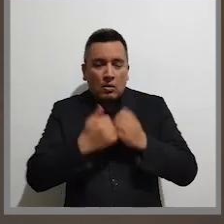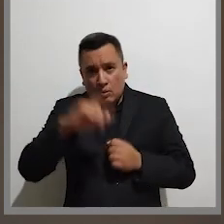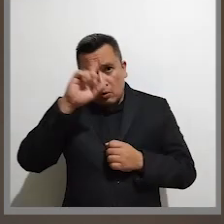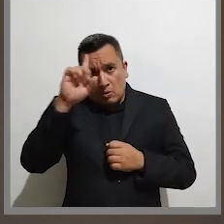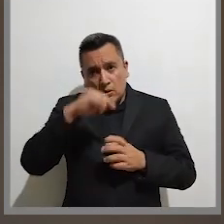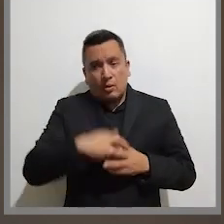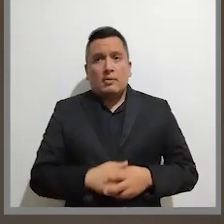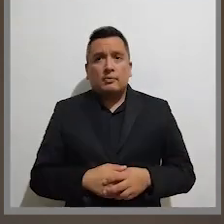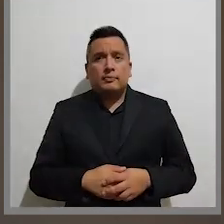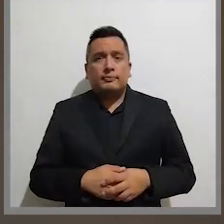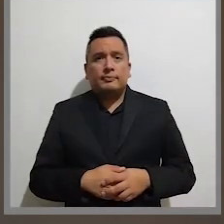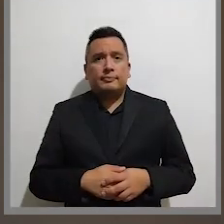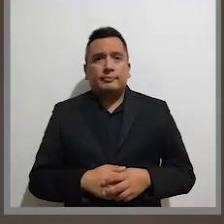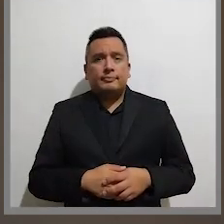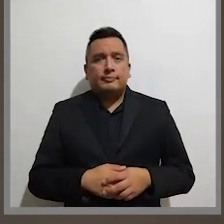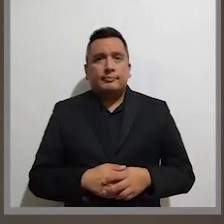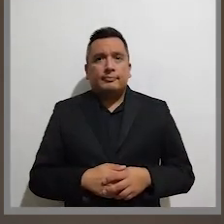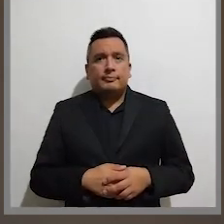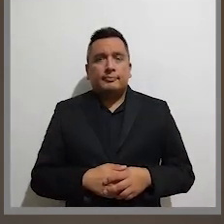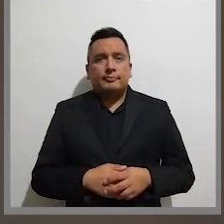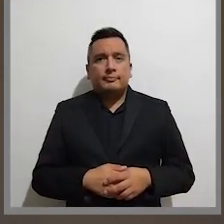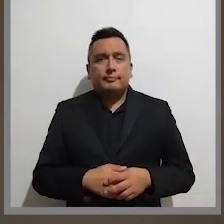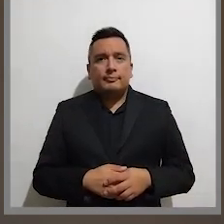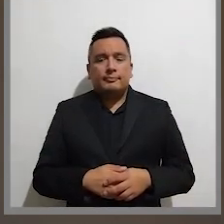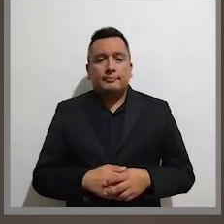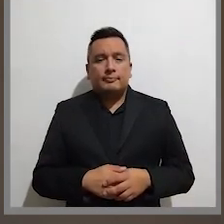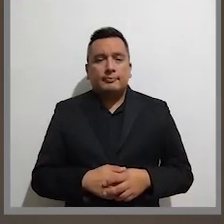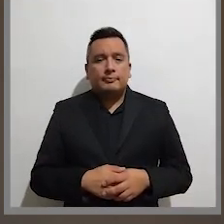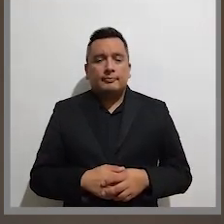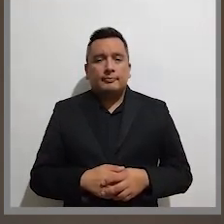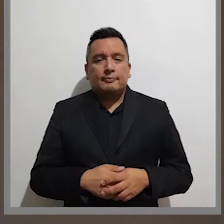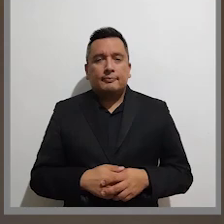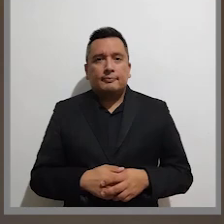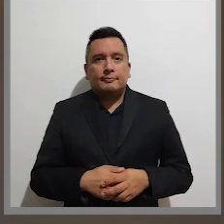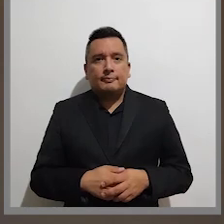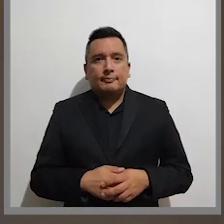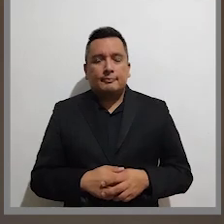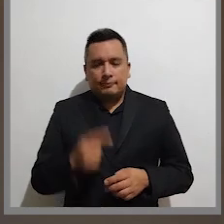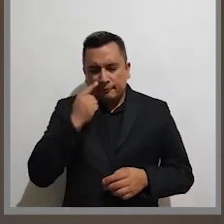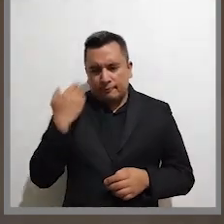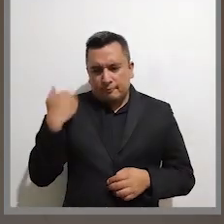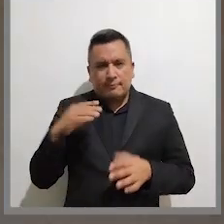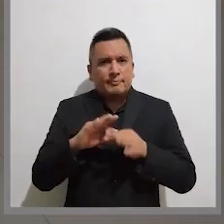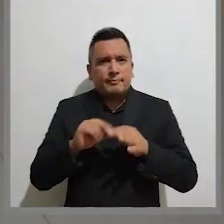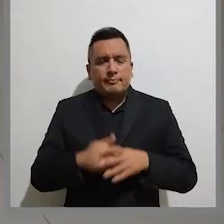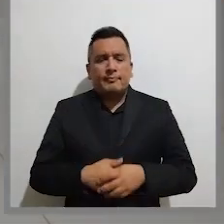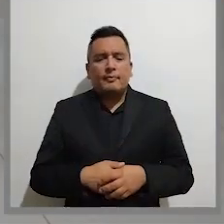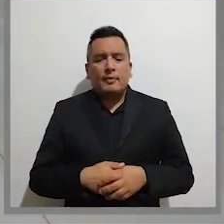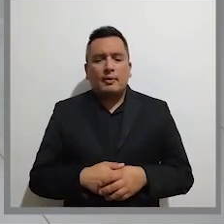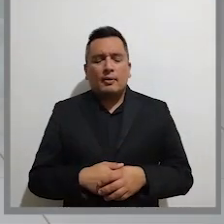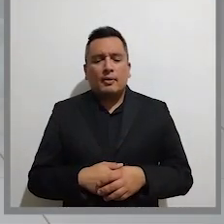de Consejeras Electorales, la AMCE, a través de las redes de mujeres. Ahorita que platicando contigo,